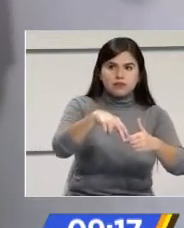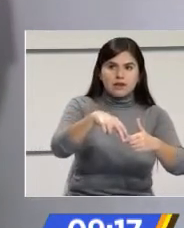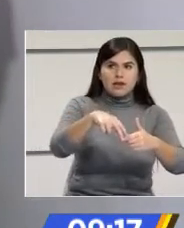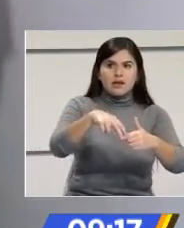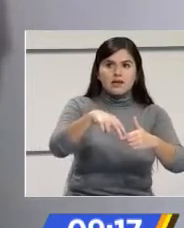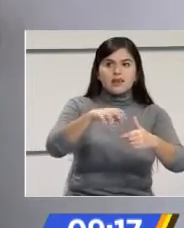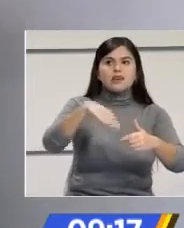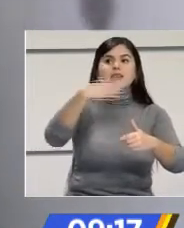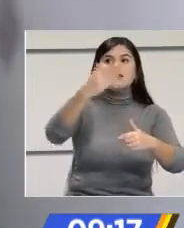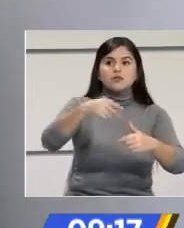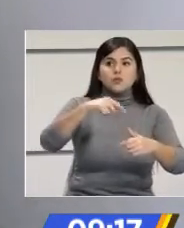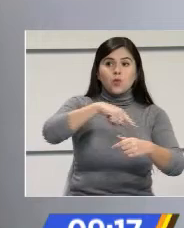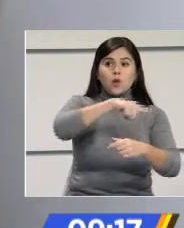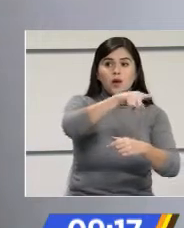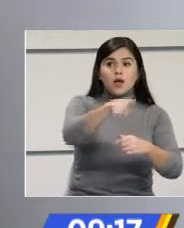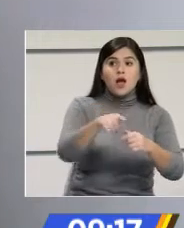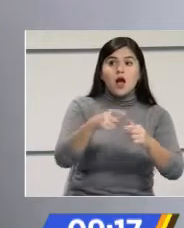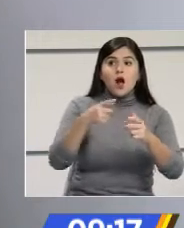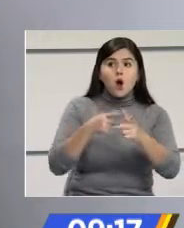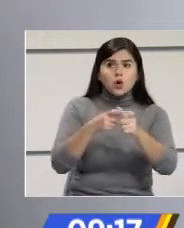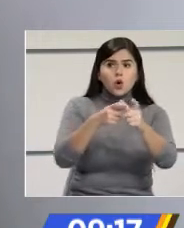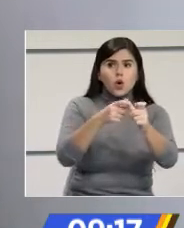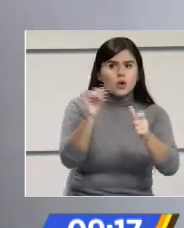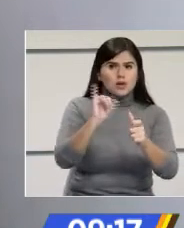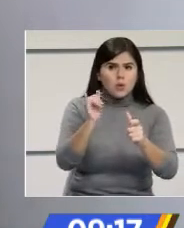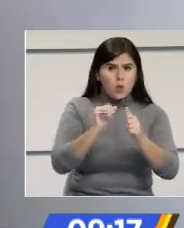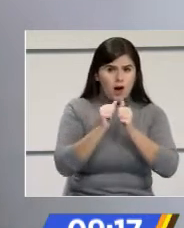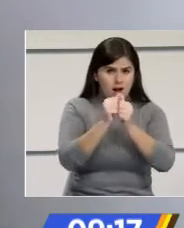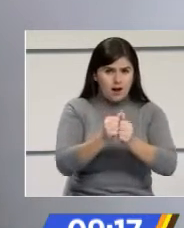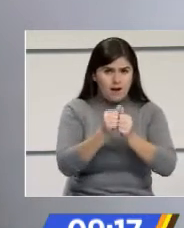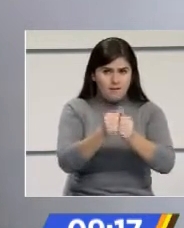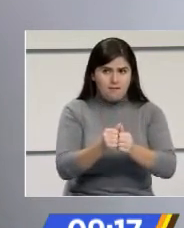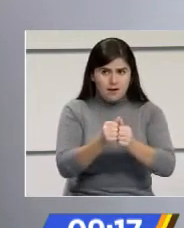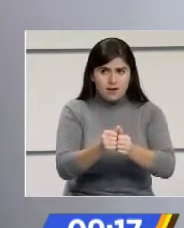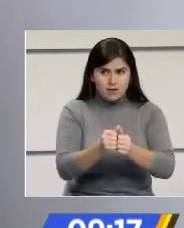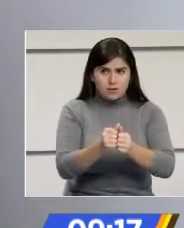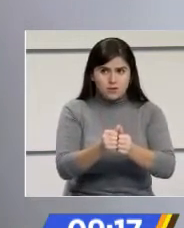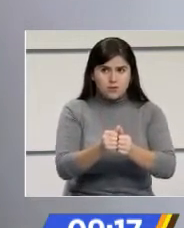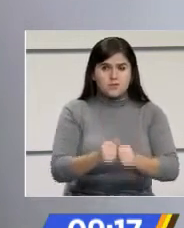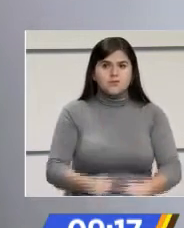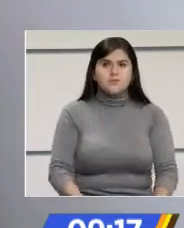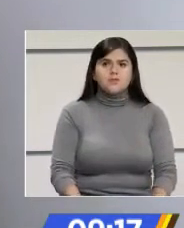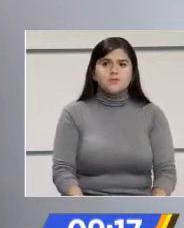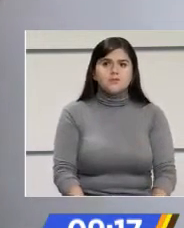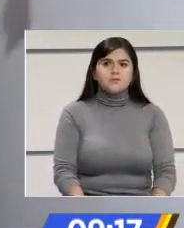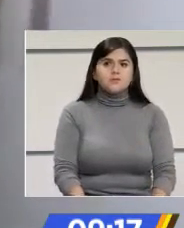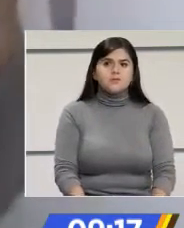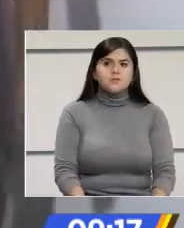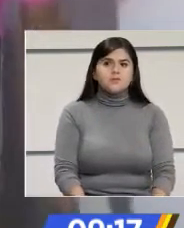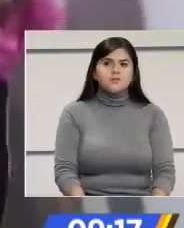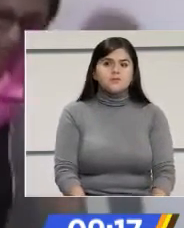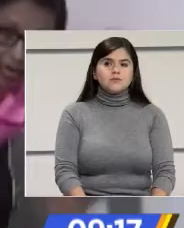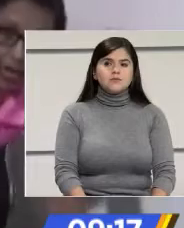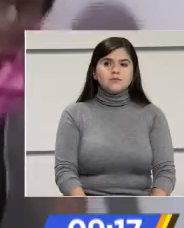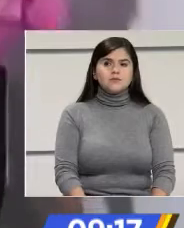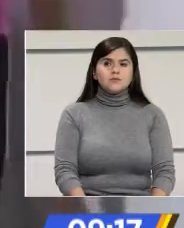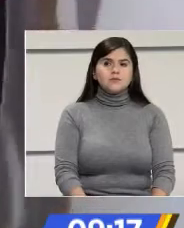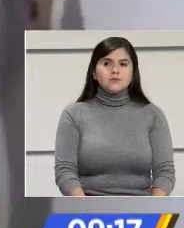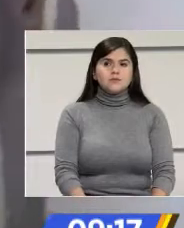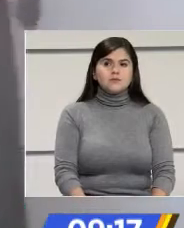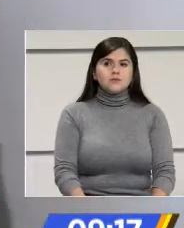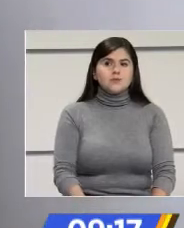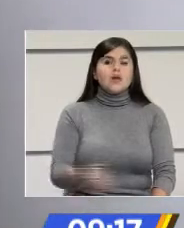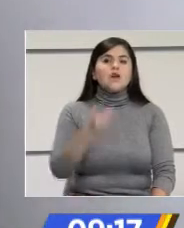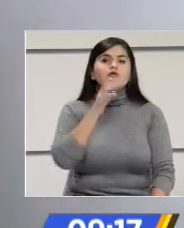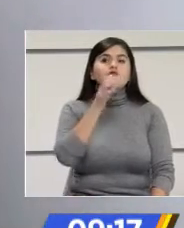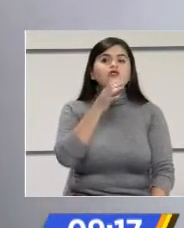corre como los caballitos de aquí de Guanacaste, da la vuelta para empezar con el otro. Con el otro. Entonces, muy bien. Entonces, también tienen